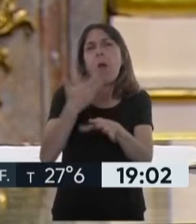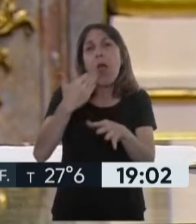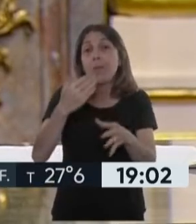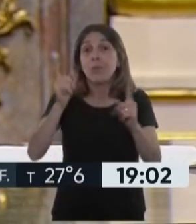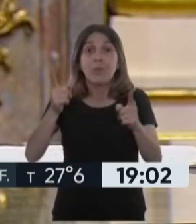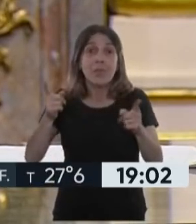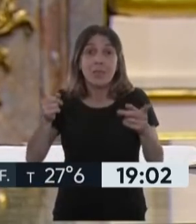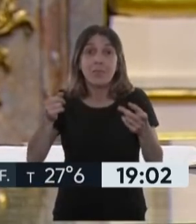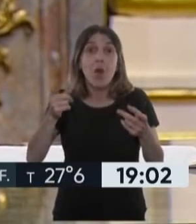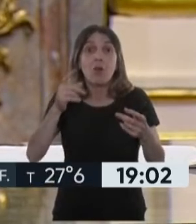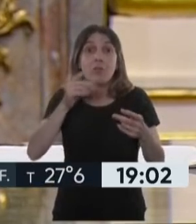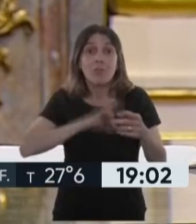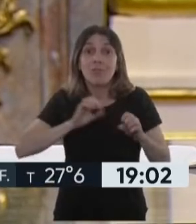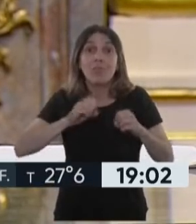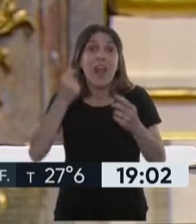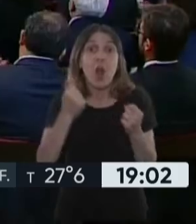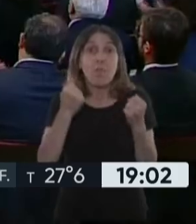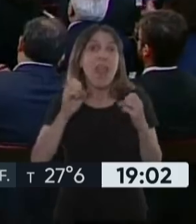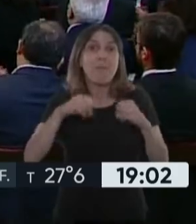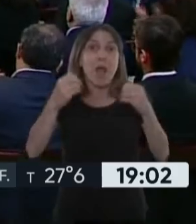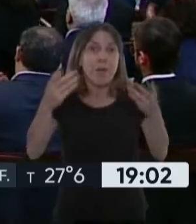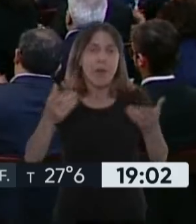del crecimiento. Muchas gracias.